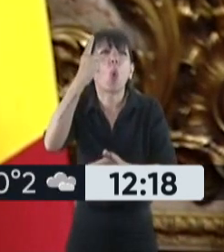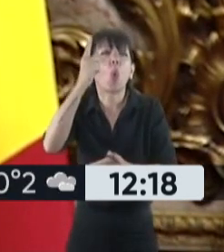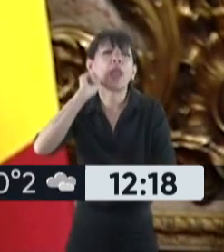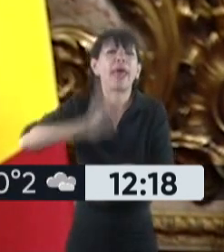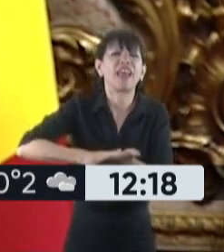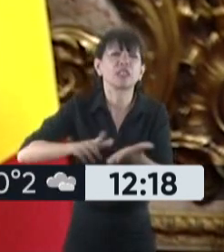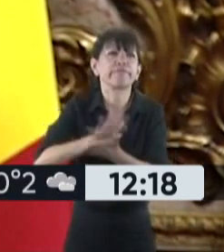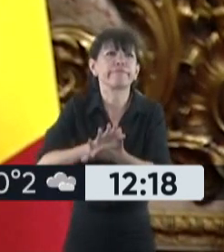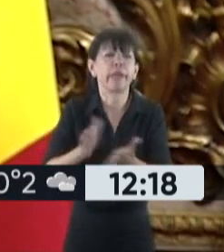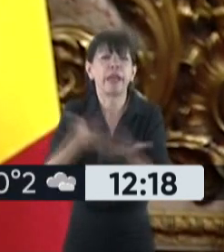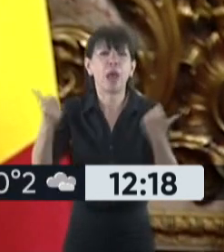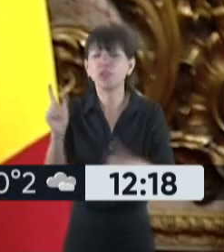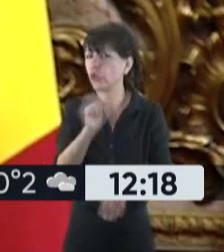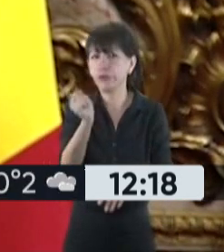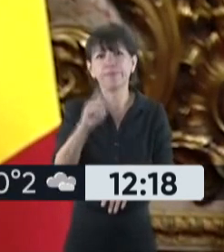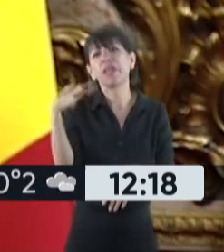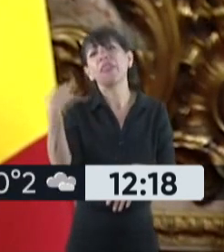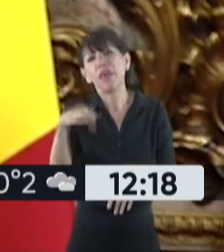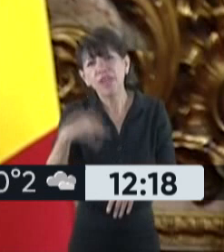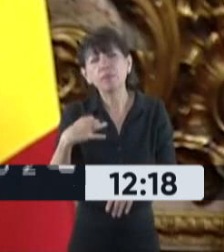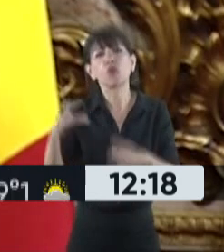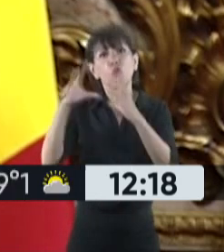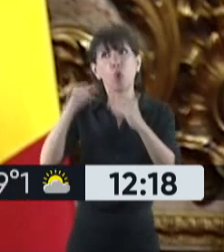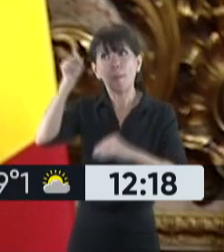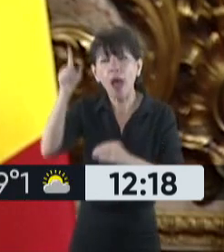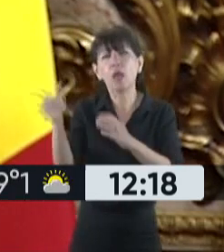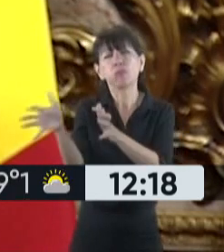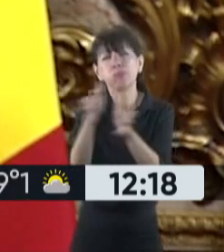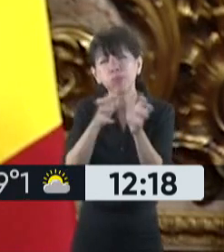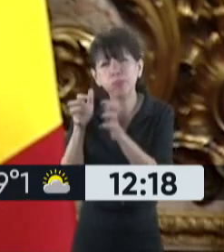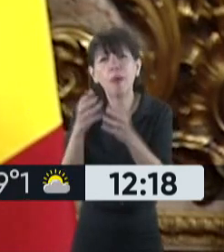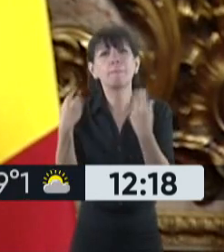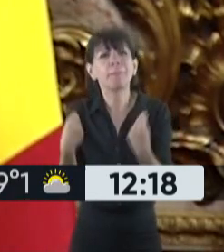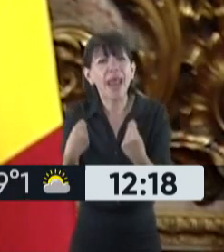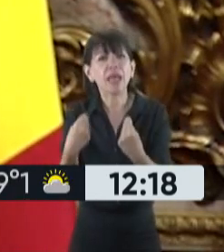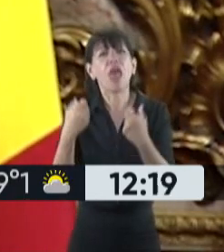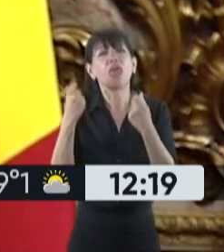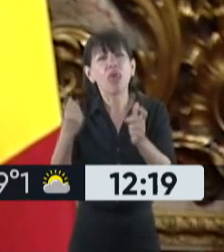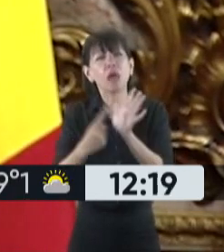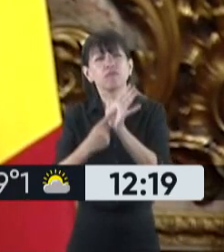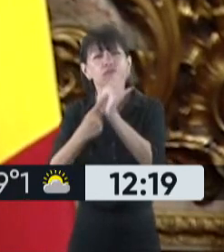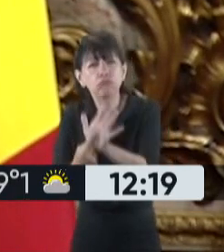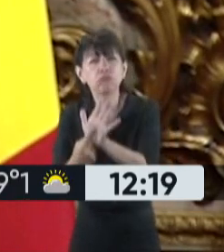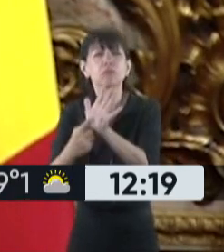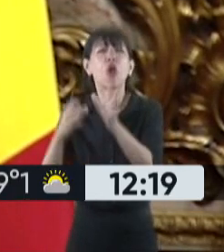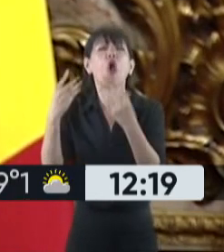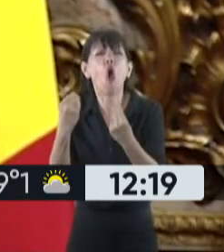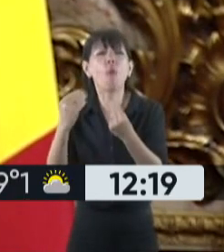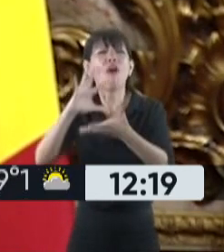una discusión en la misma mesa para poder garantizar la sustentabilidad del sistema de